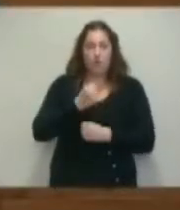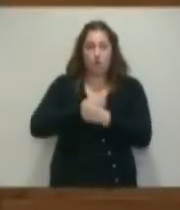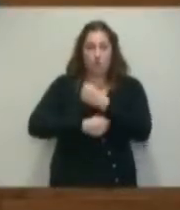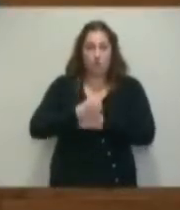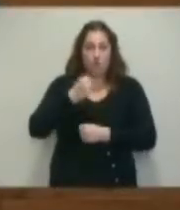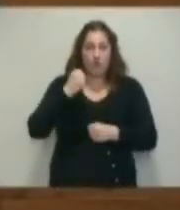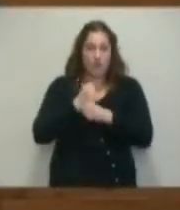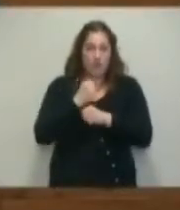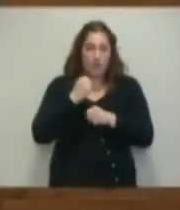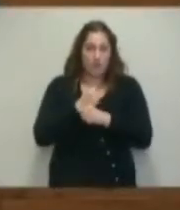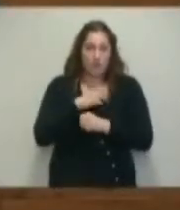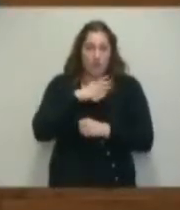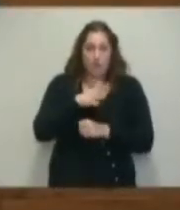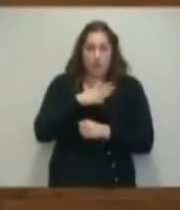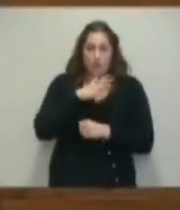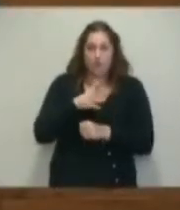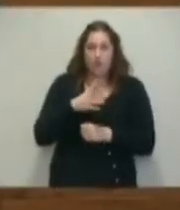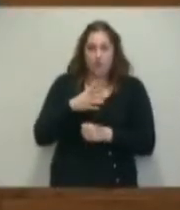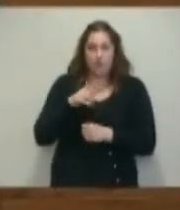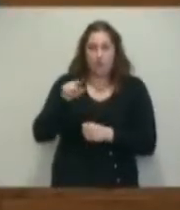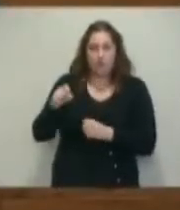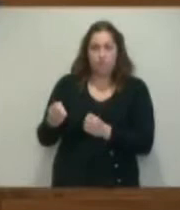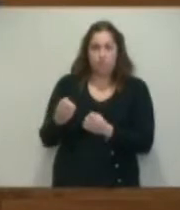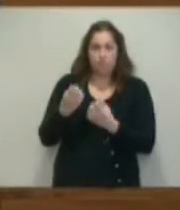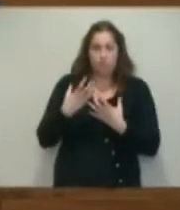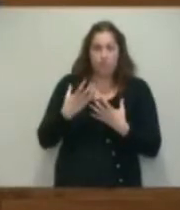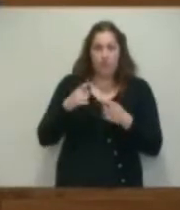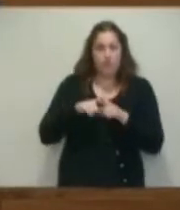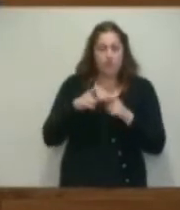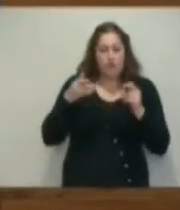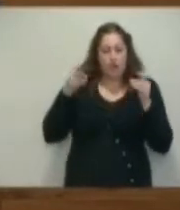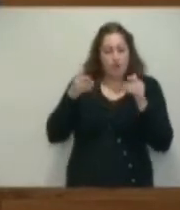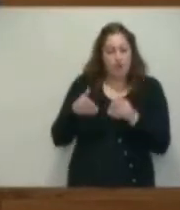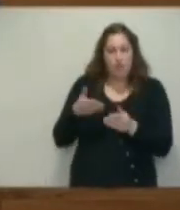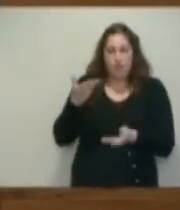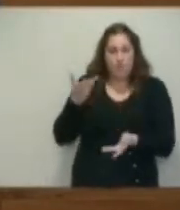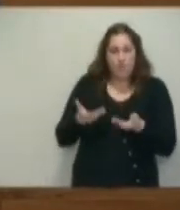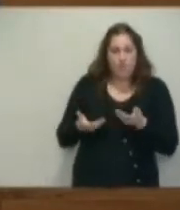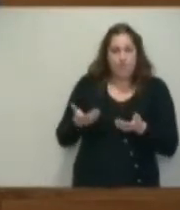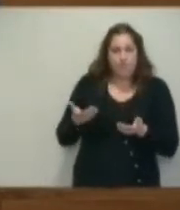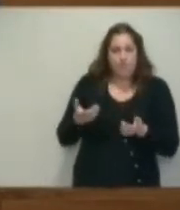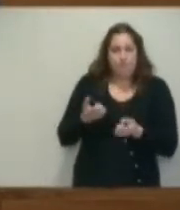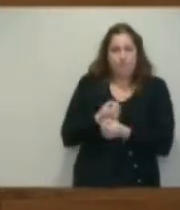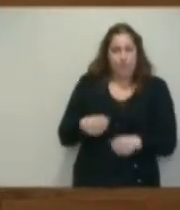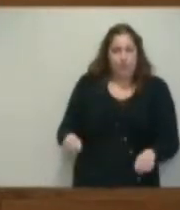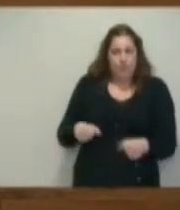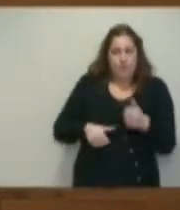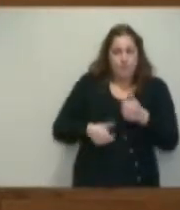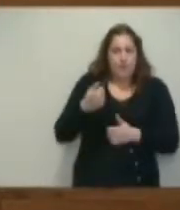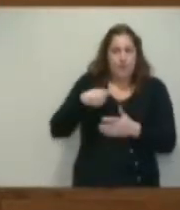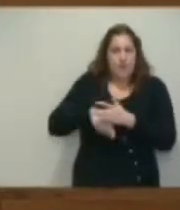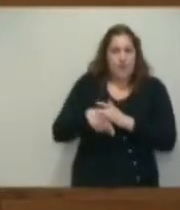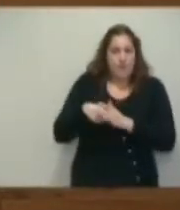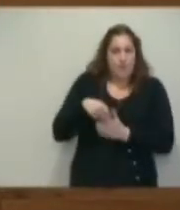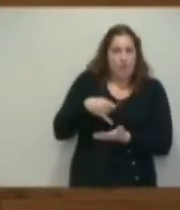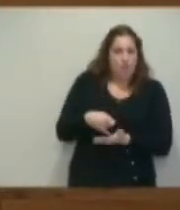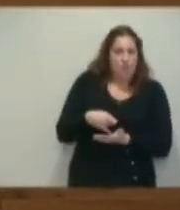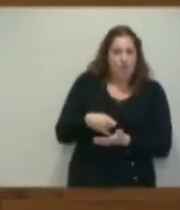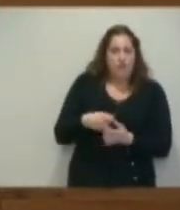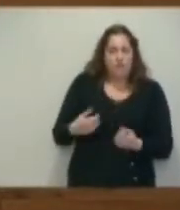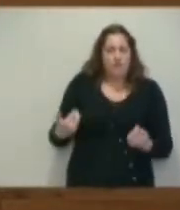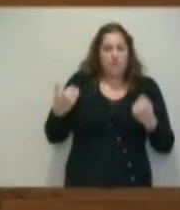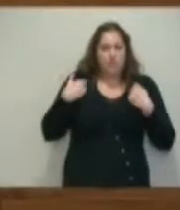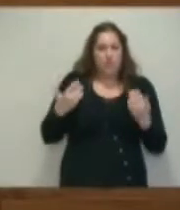lo que este grupo califica por una desatención injustificable y una gestión deficiente e irresponsable de los